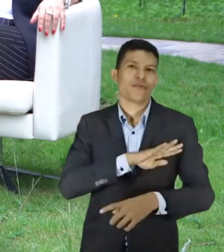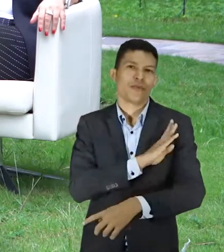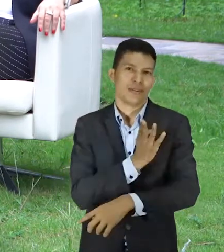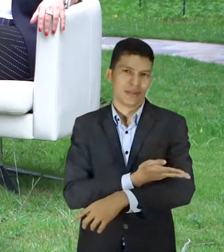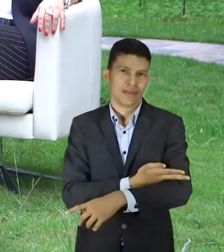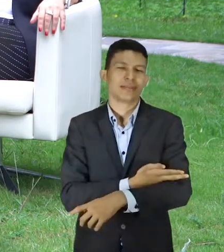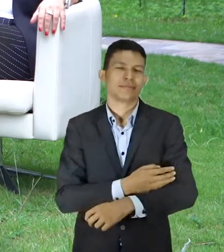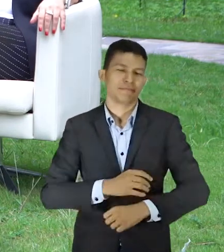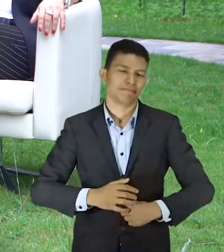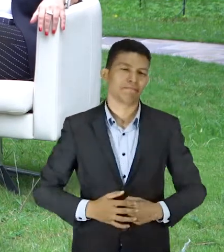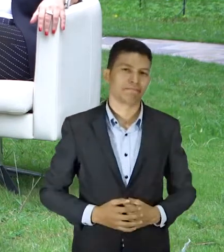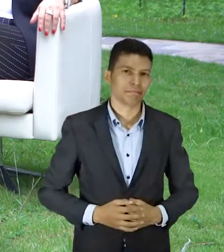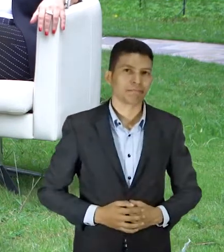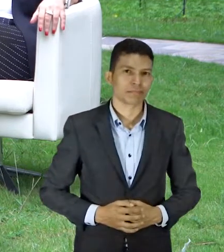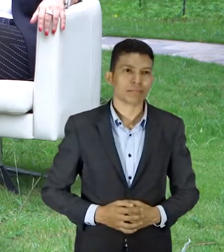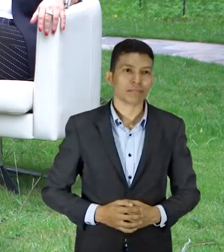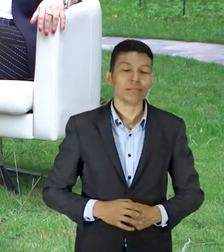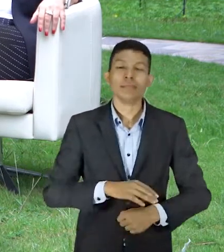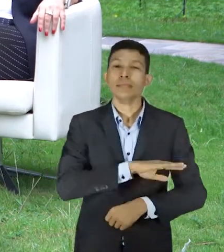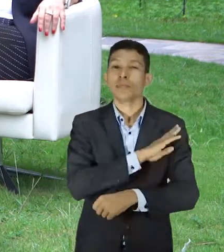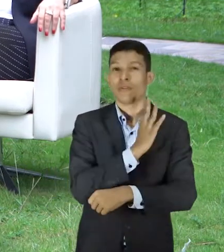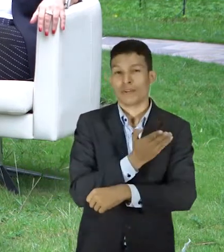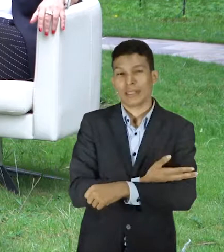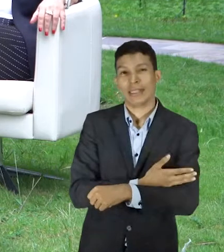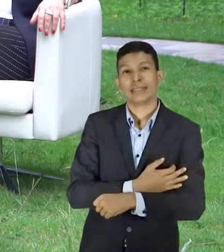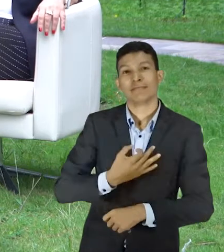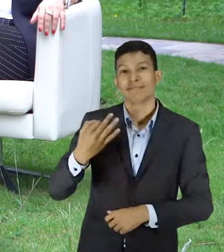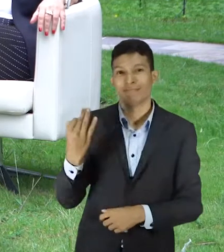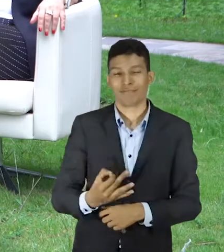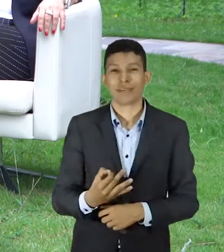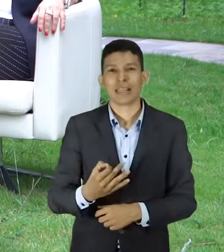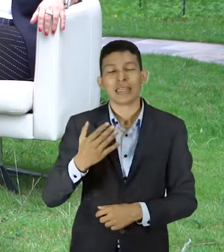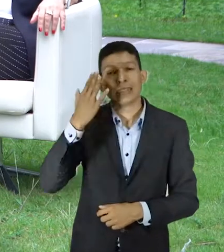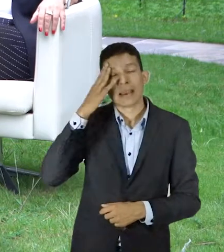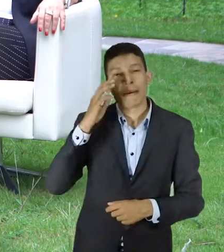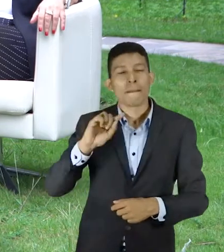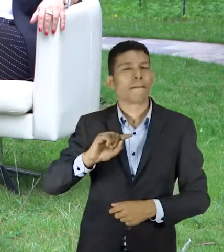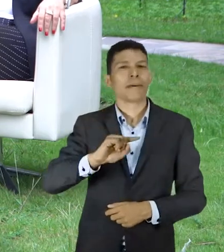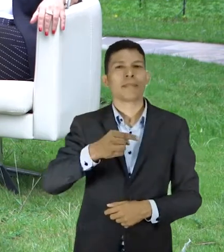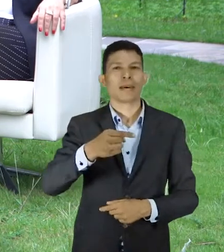Cuando más has sufrido y te has recuperado emocionalmente,